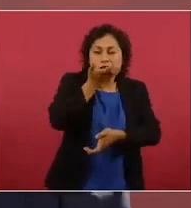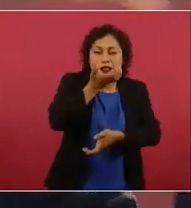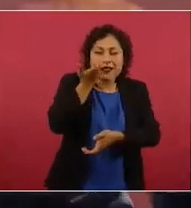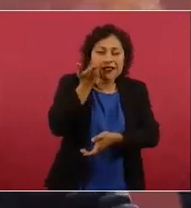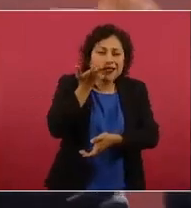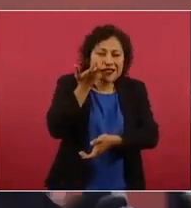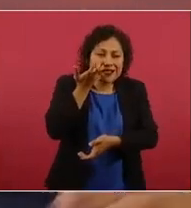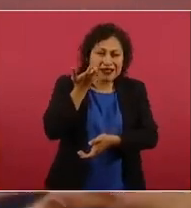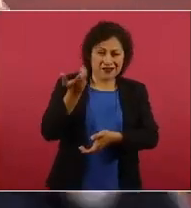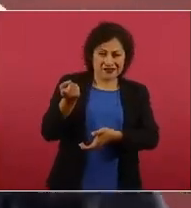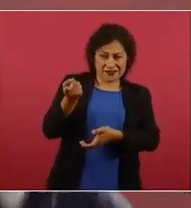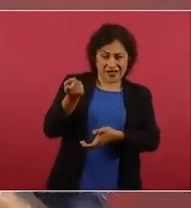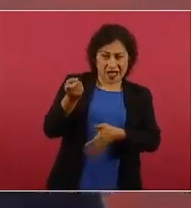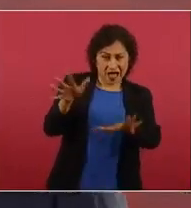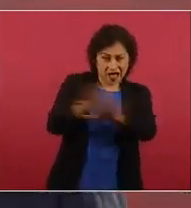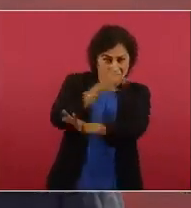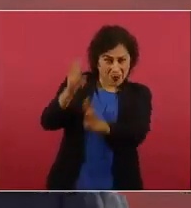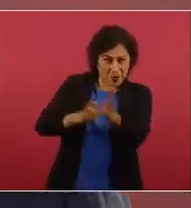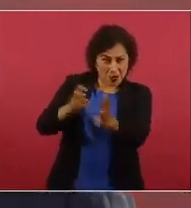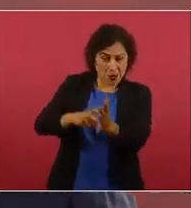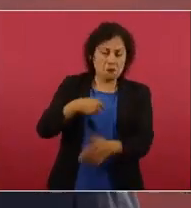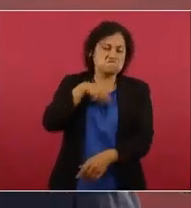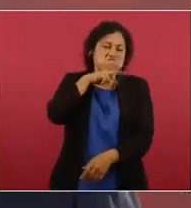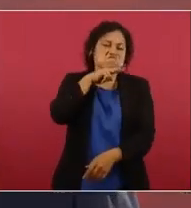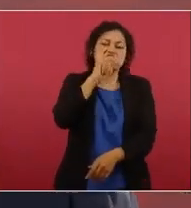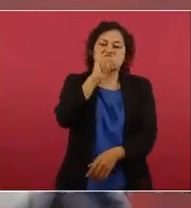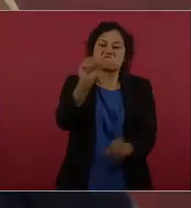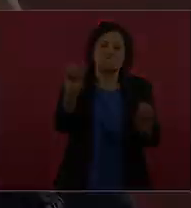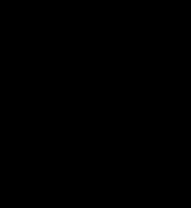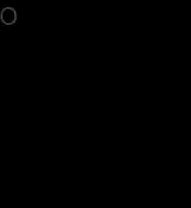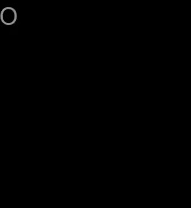porque parte del pensamiento conservador es eso,